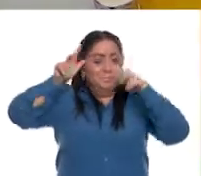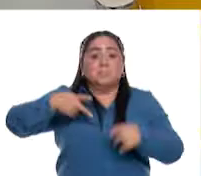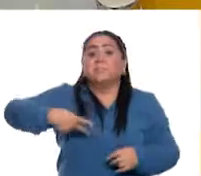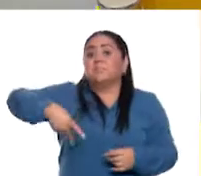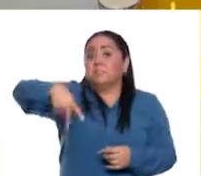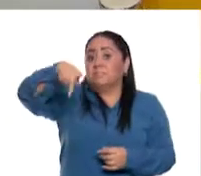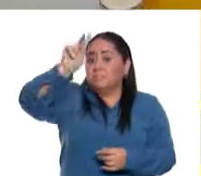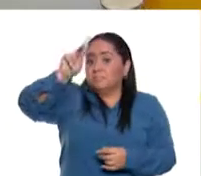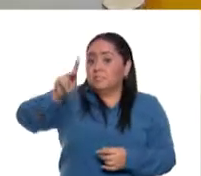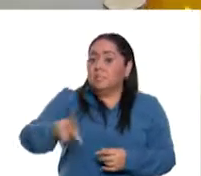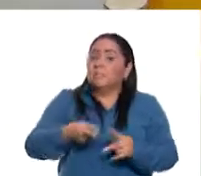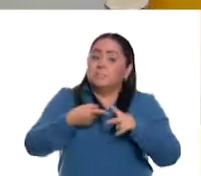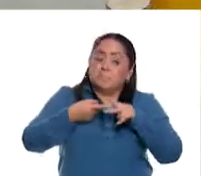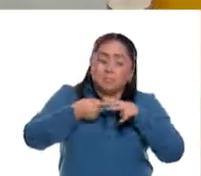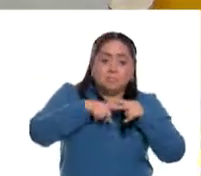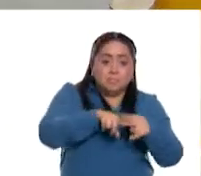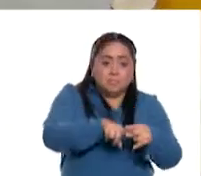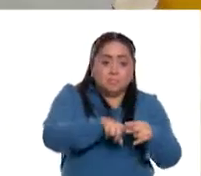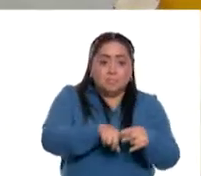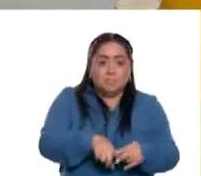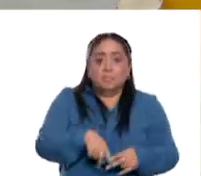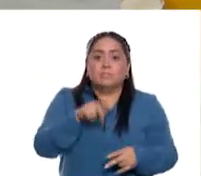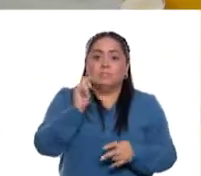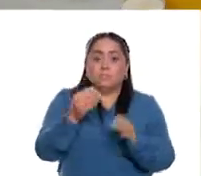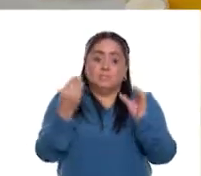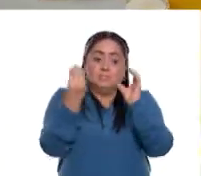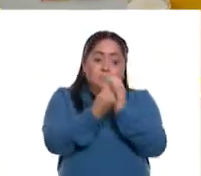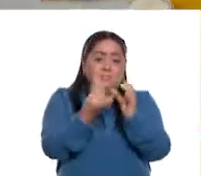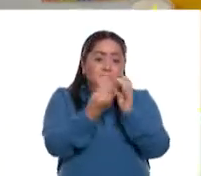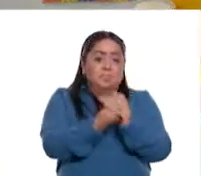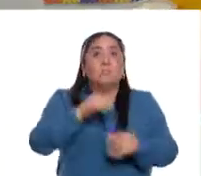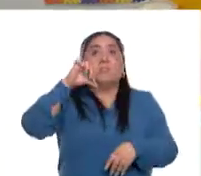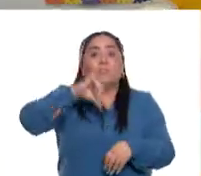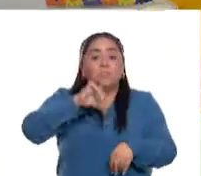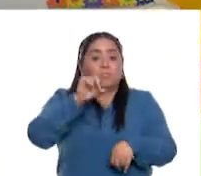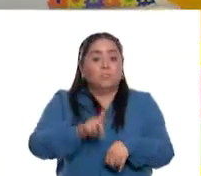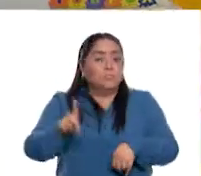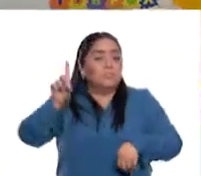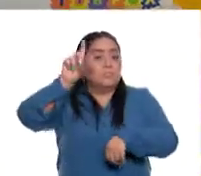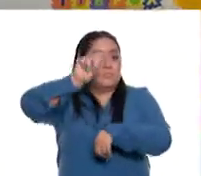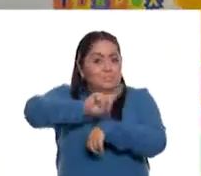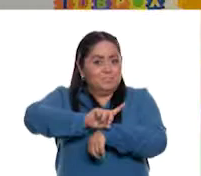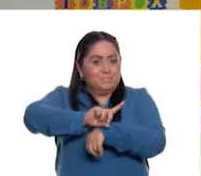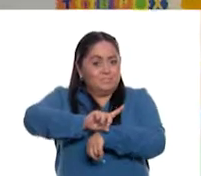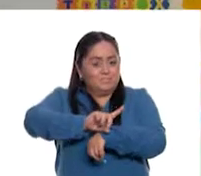Pero hay que empezar con nuestra clase del día de hoy.